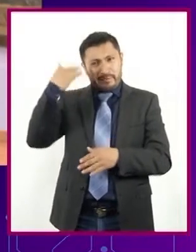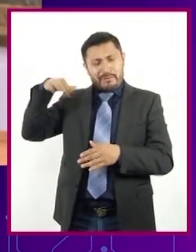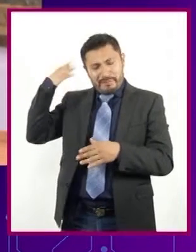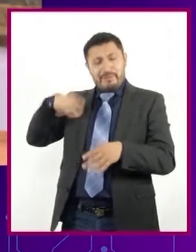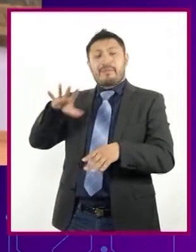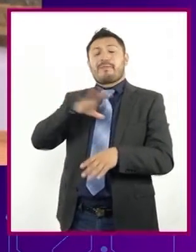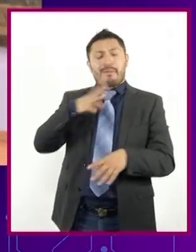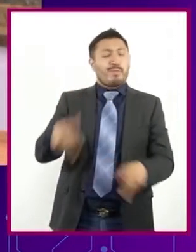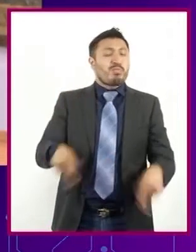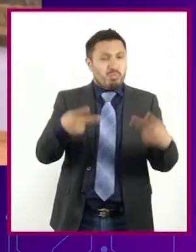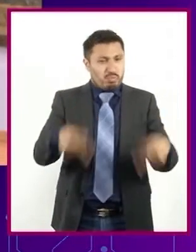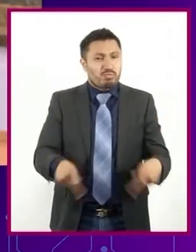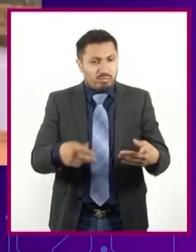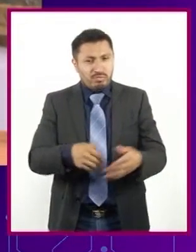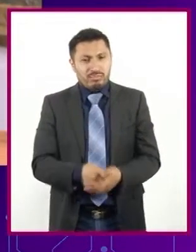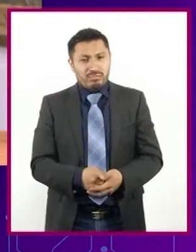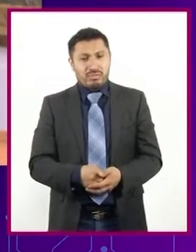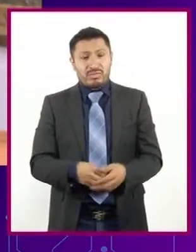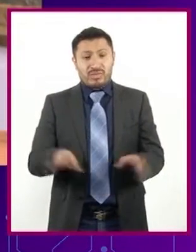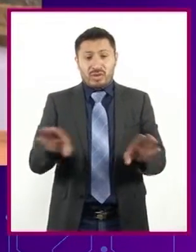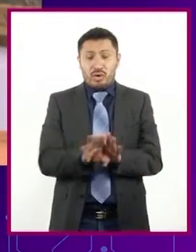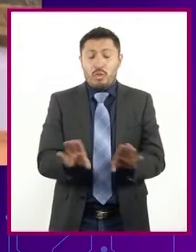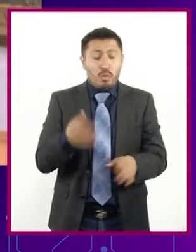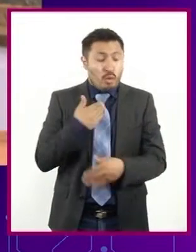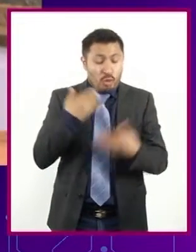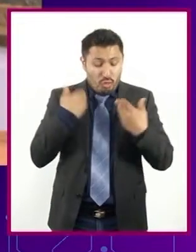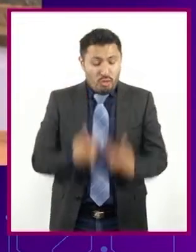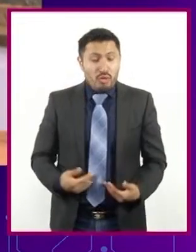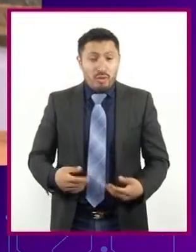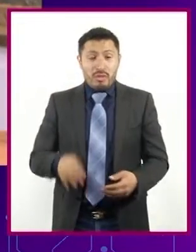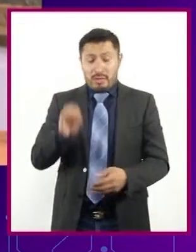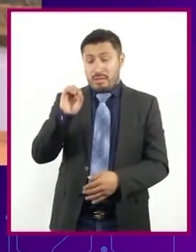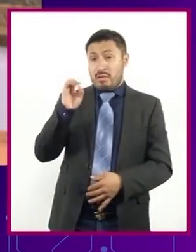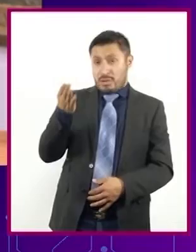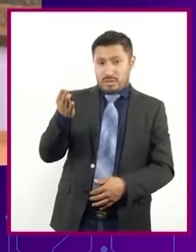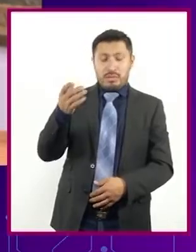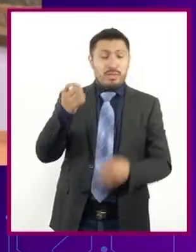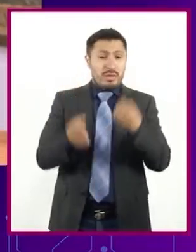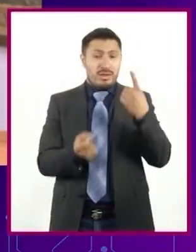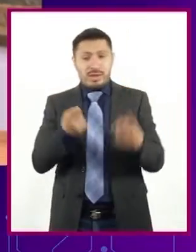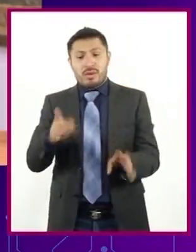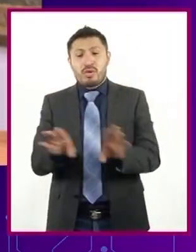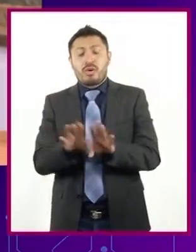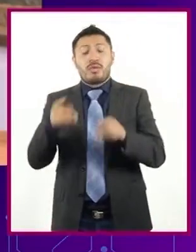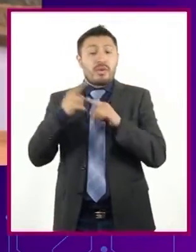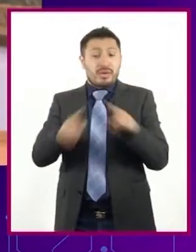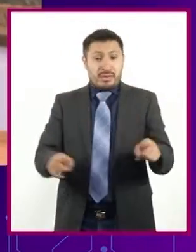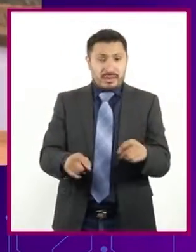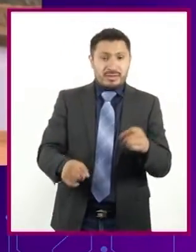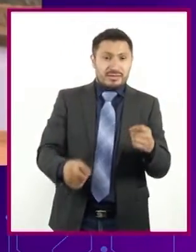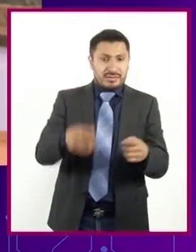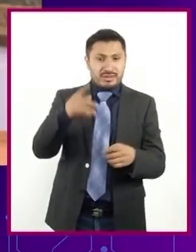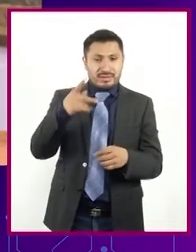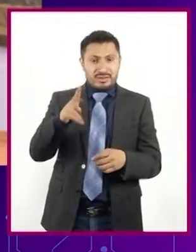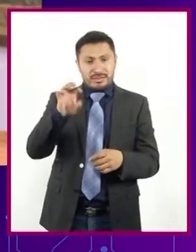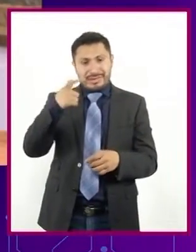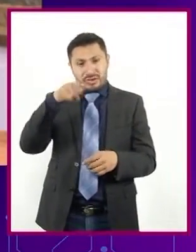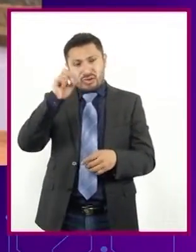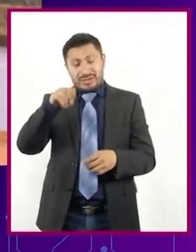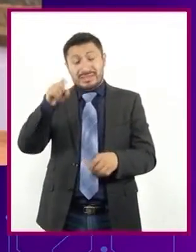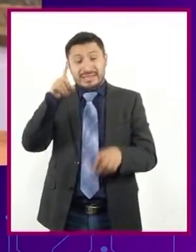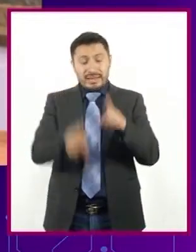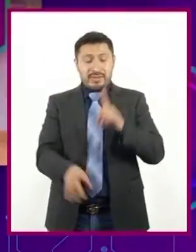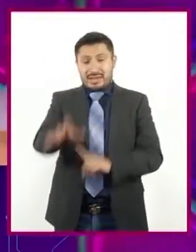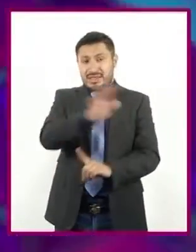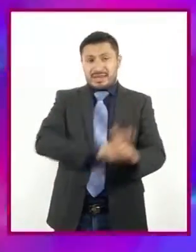pregoneros vendedores, como yo. Aunque obvio, algunos eran distintos porque los pregones van acorde a una